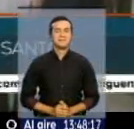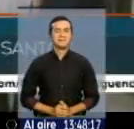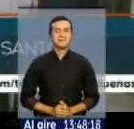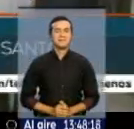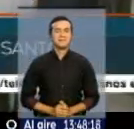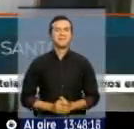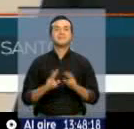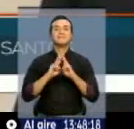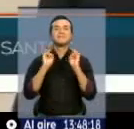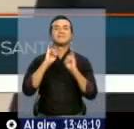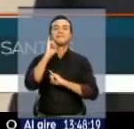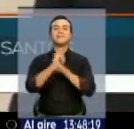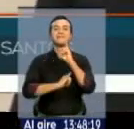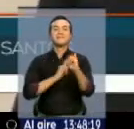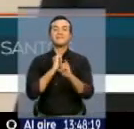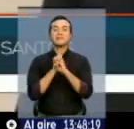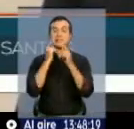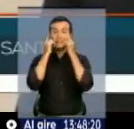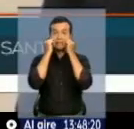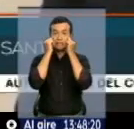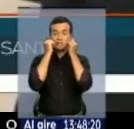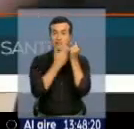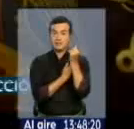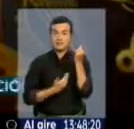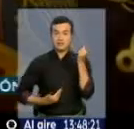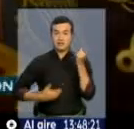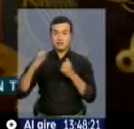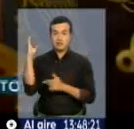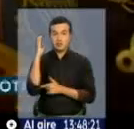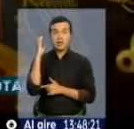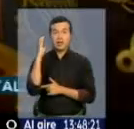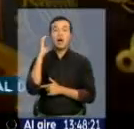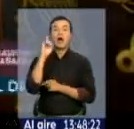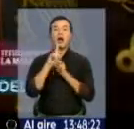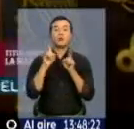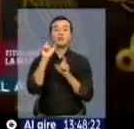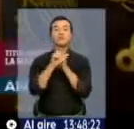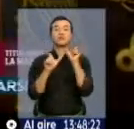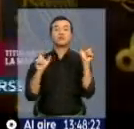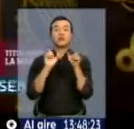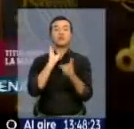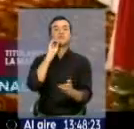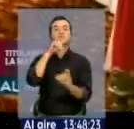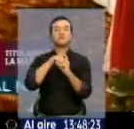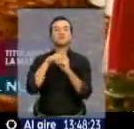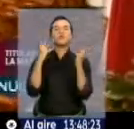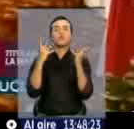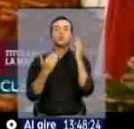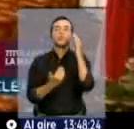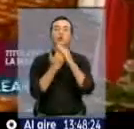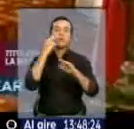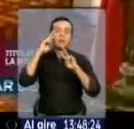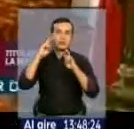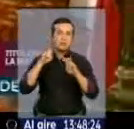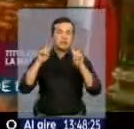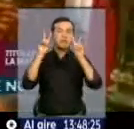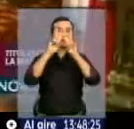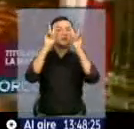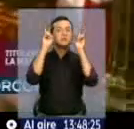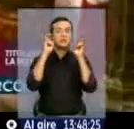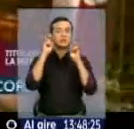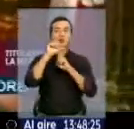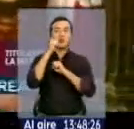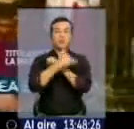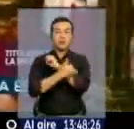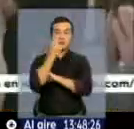Y en lo internacional, Juan Manuel Santos, Isabel II y varios artistas están involucrados en una nueva investigación sobre